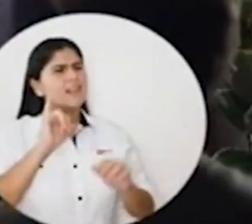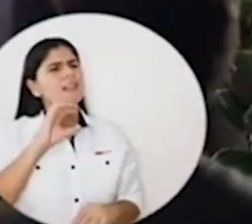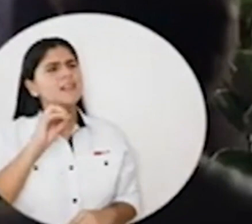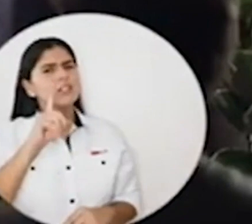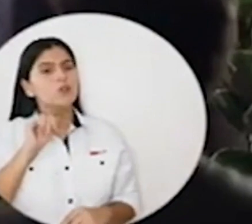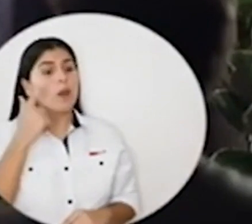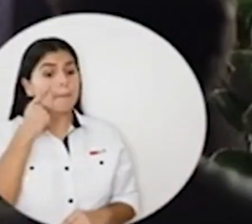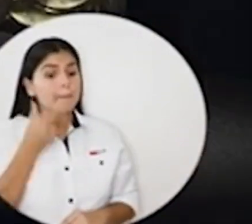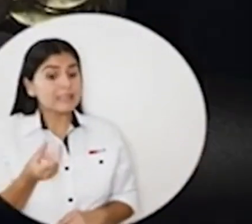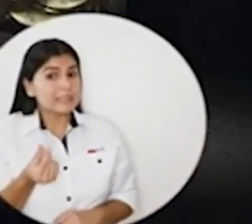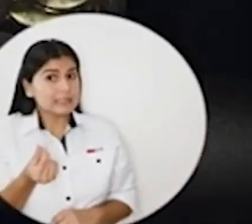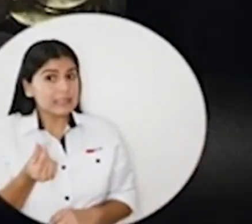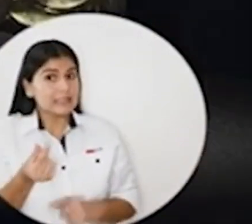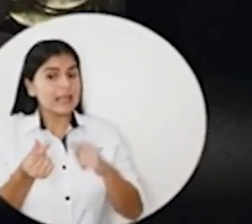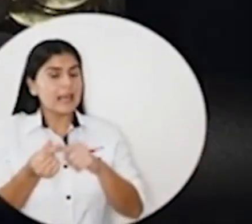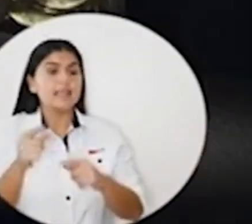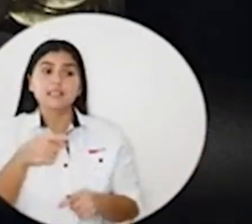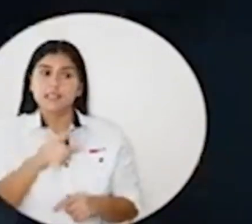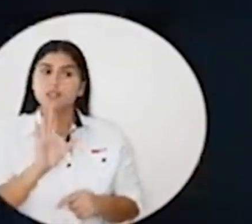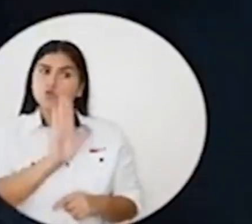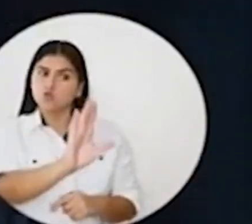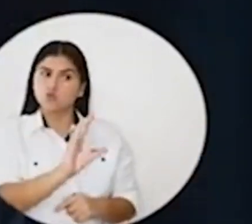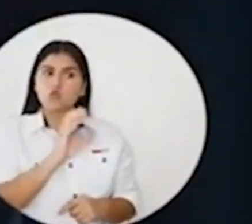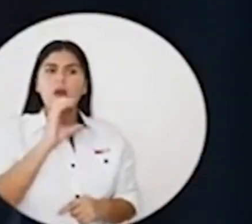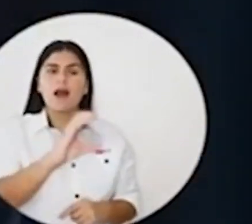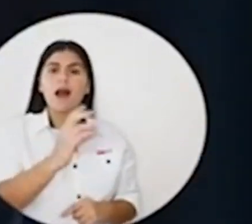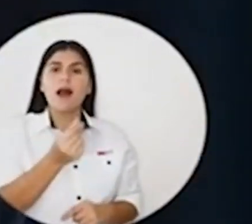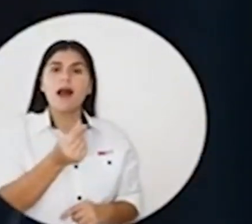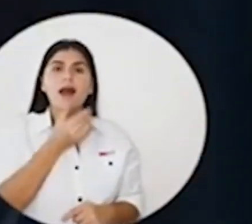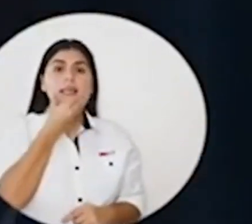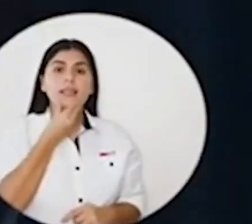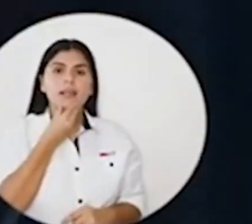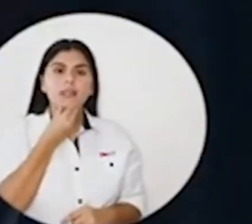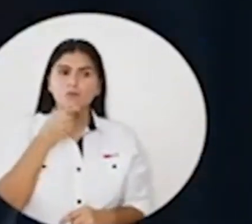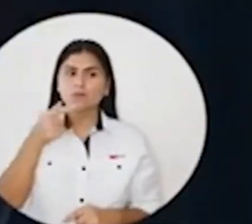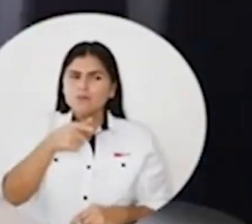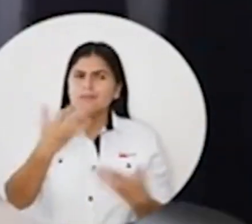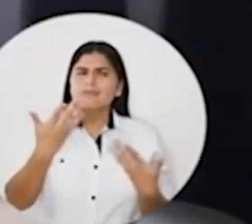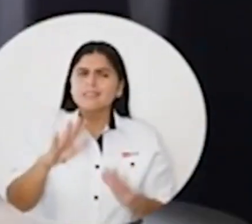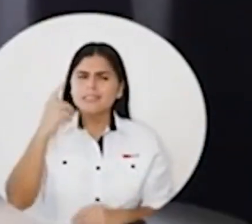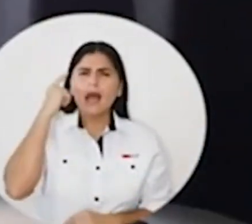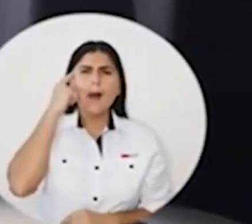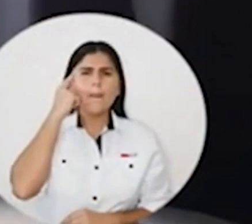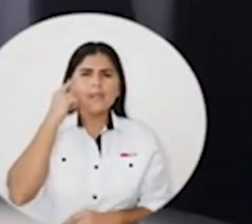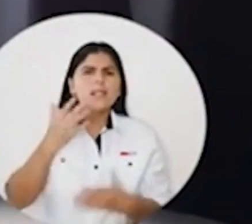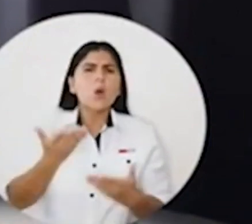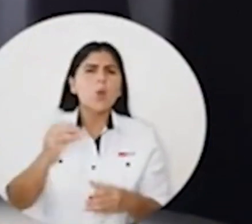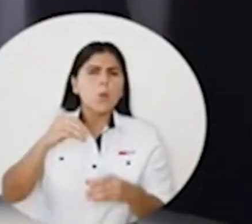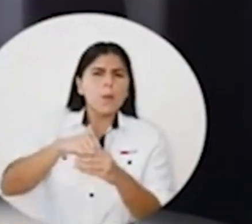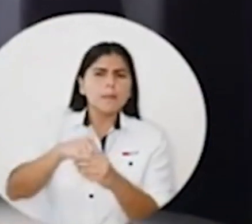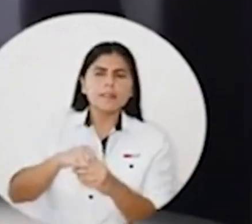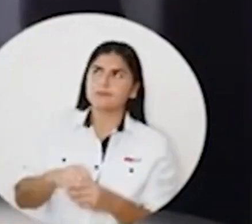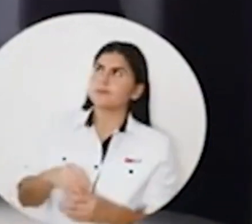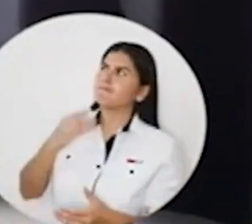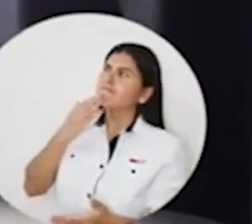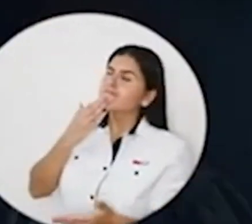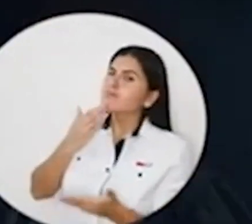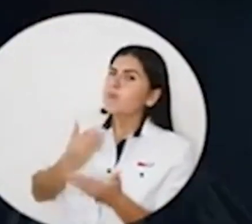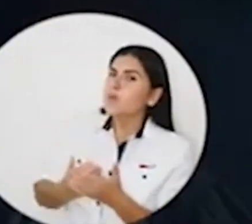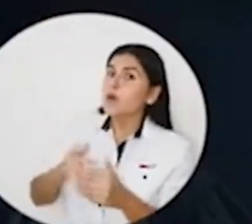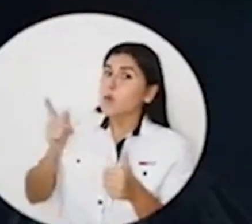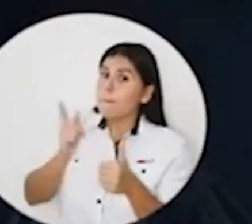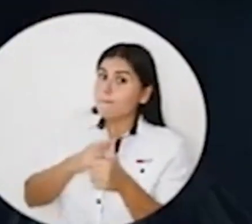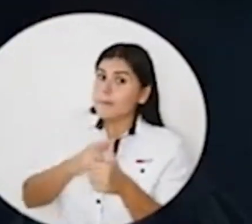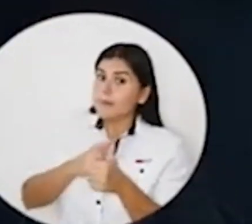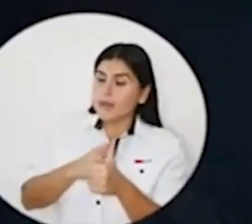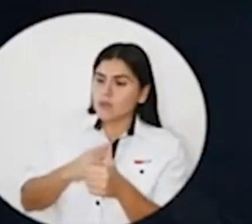Yola. ¿Ve este dinero que está aquí? Este es su aguinaldo. Ahora dígame, ¿ya ha pensado cómo lo va a invertir?